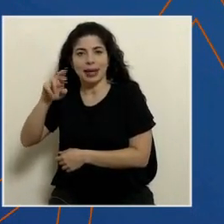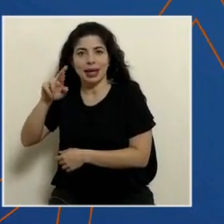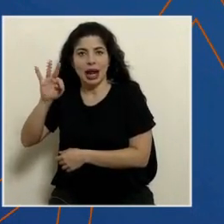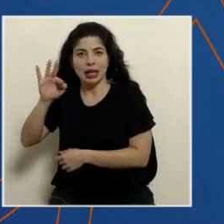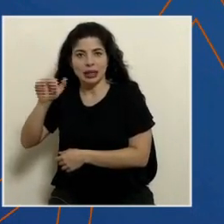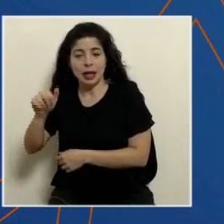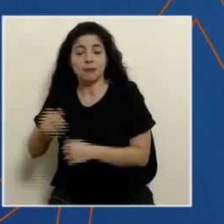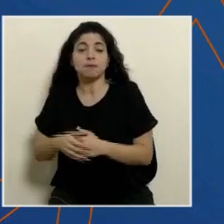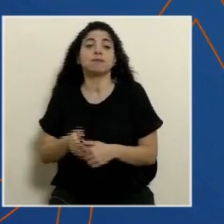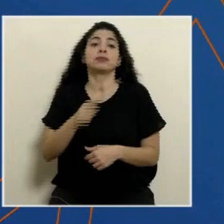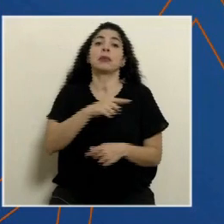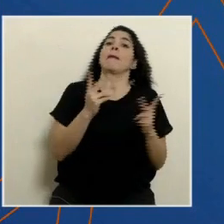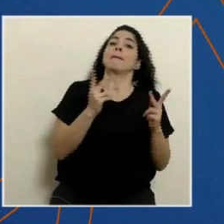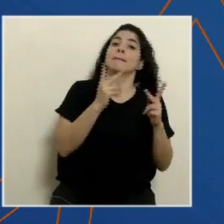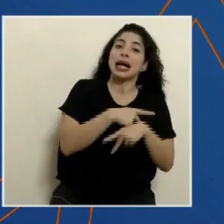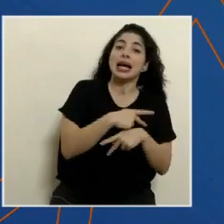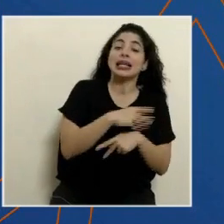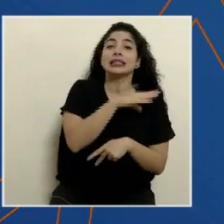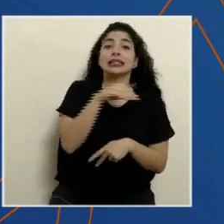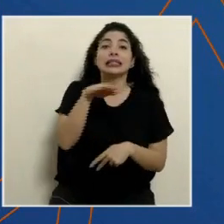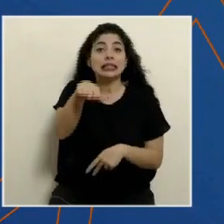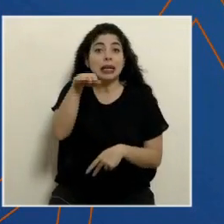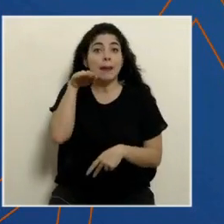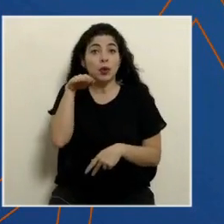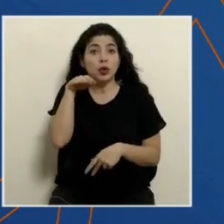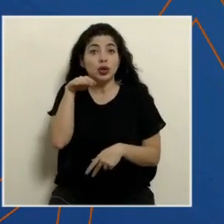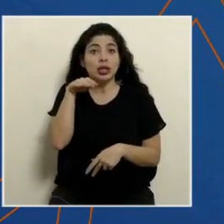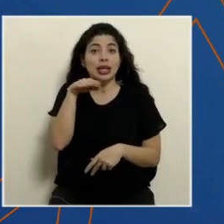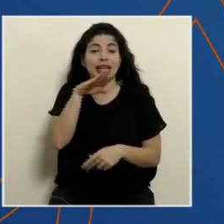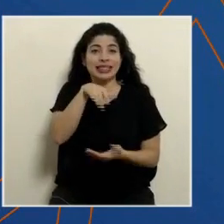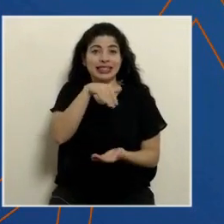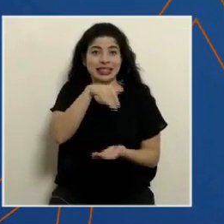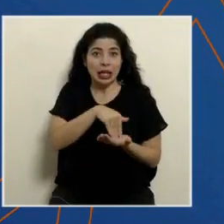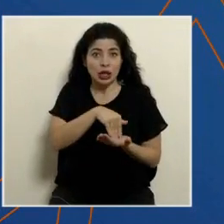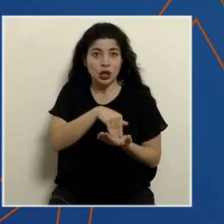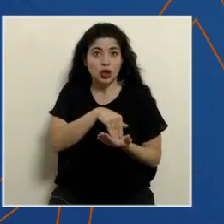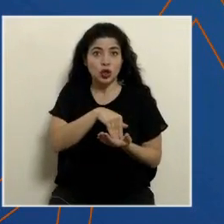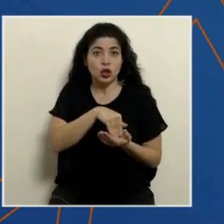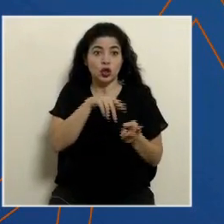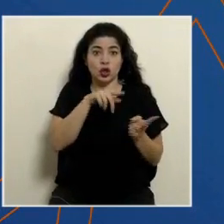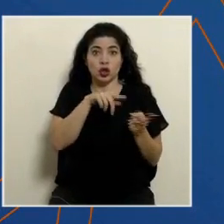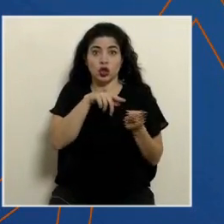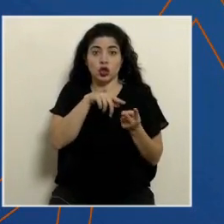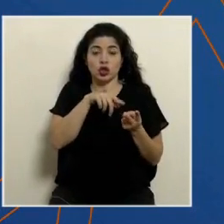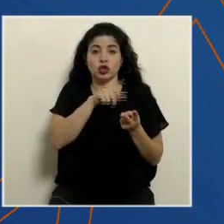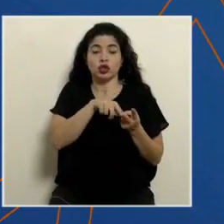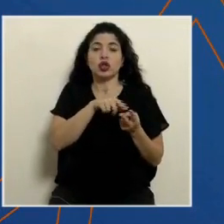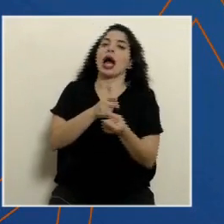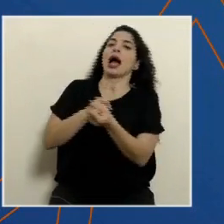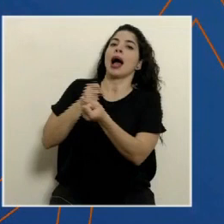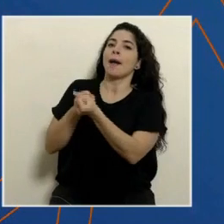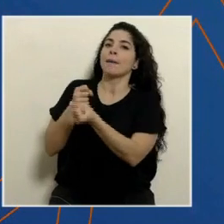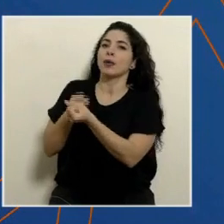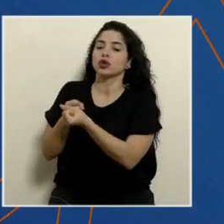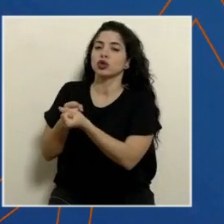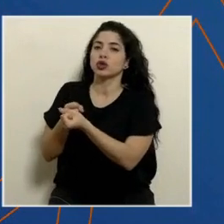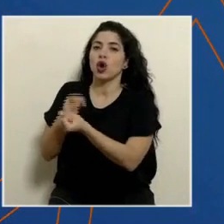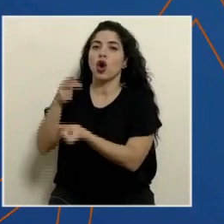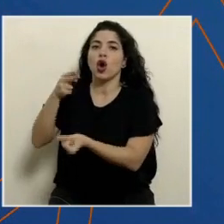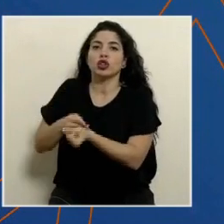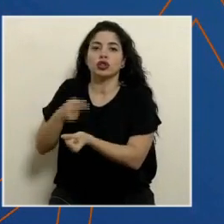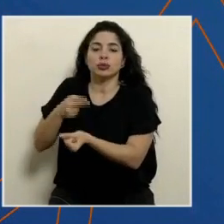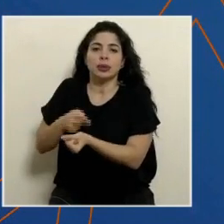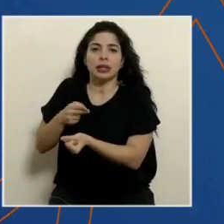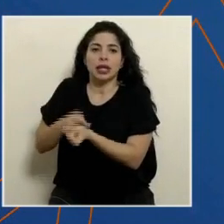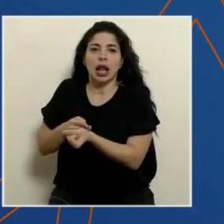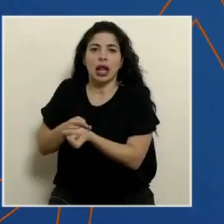Las áreas de Paraíso y Zapote Catedral están apoyando a el